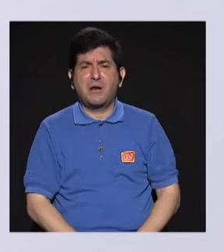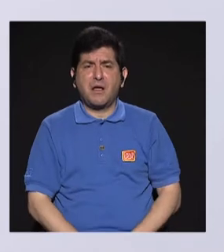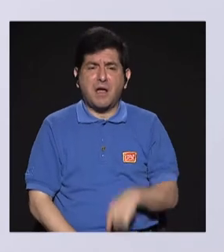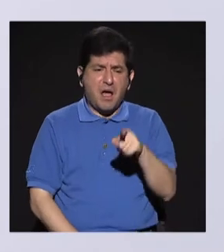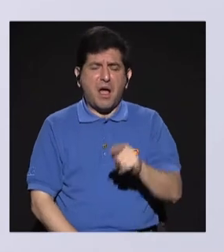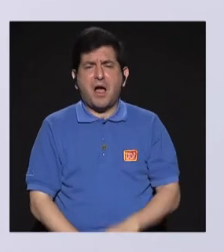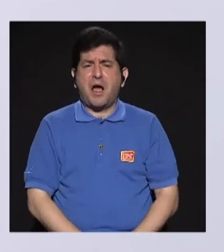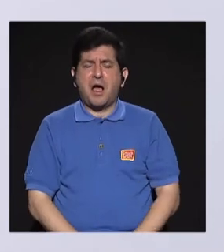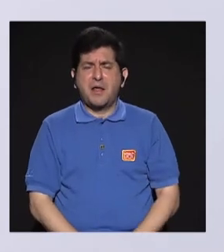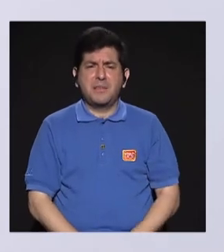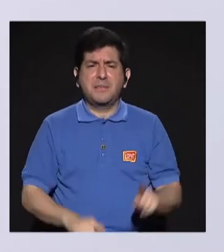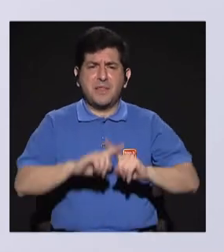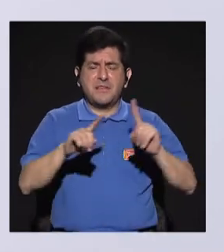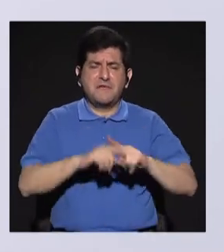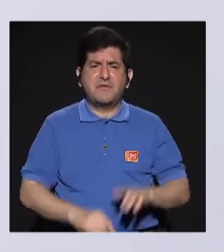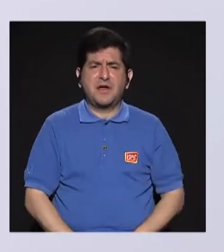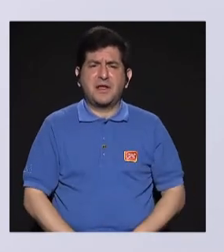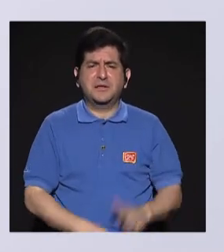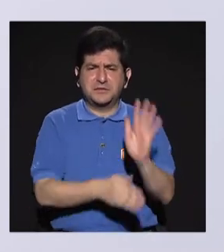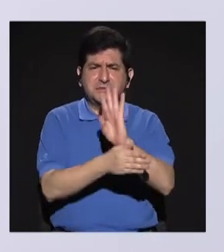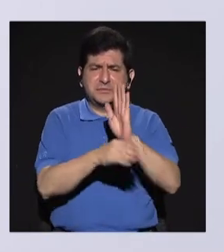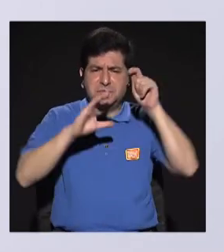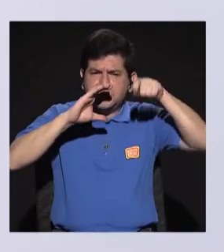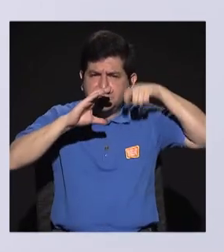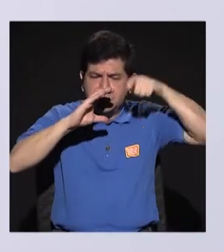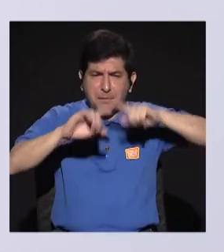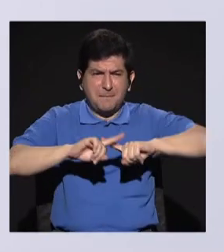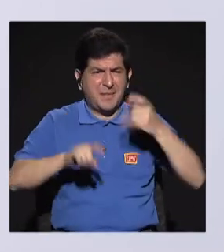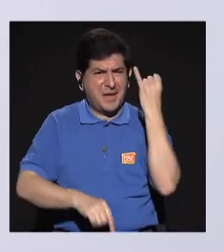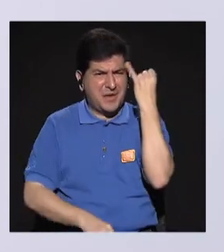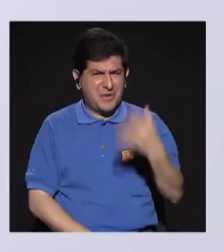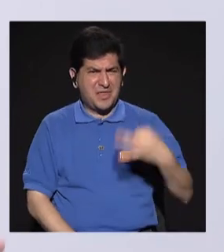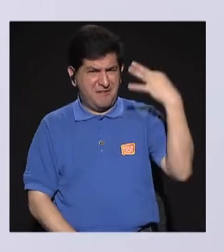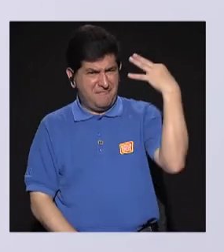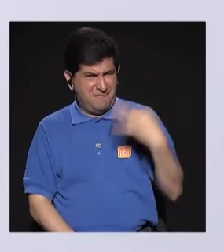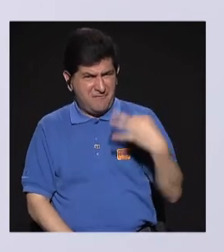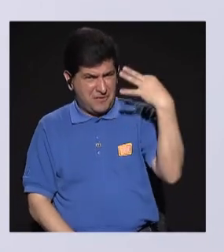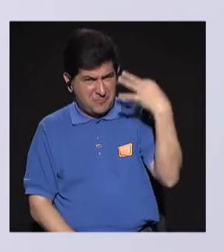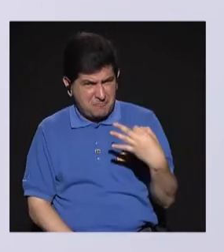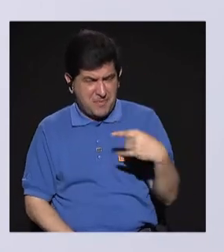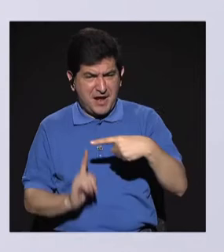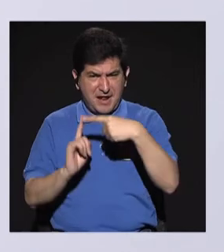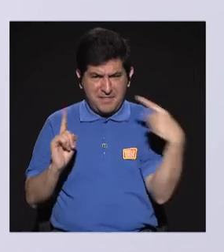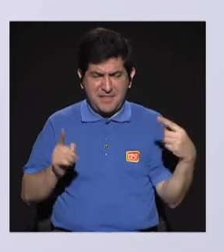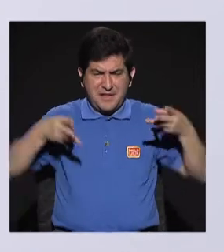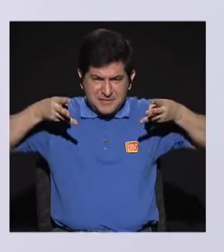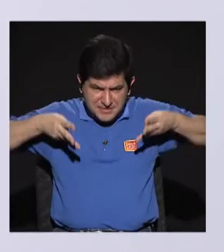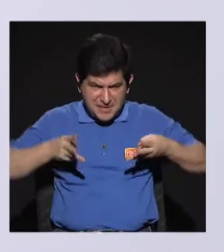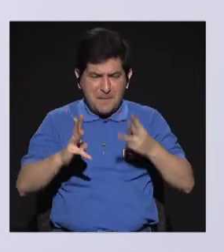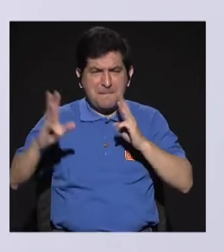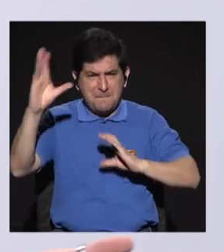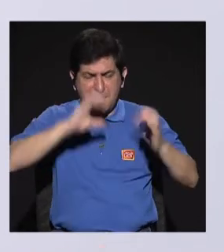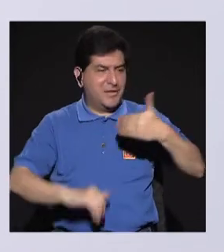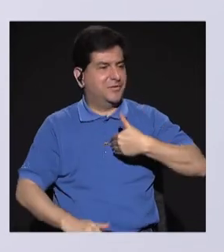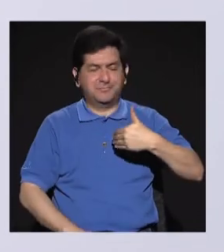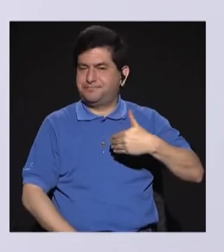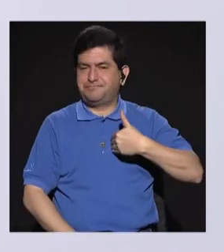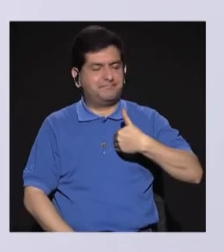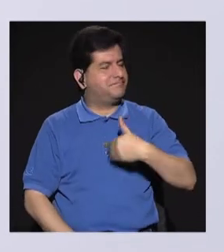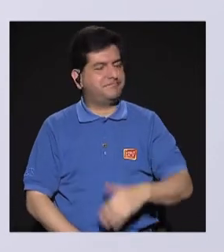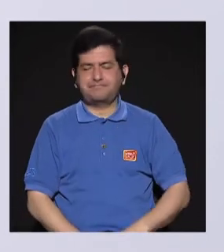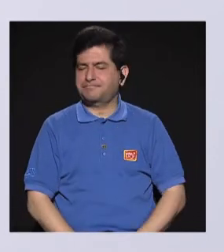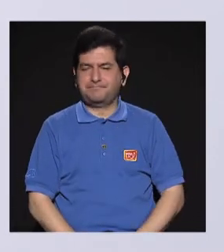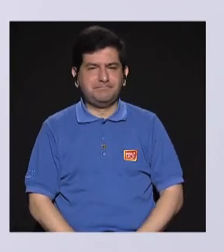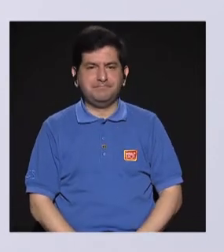películas por ejemplo pero un una una idea formal a partir de un método científico no la teníamos